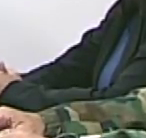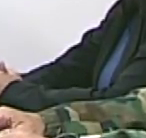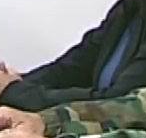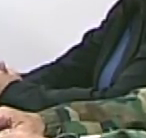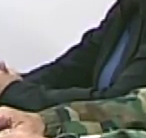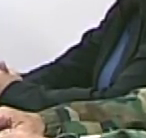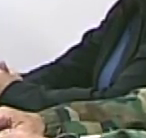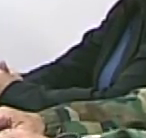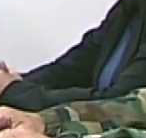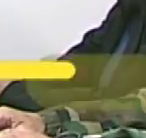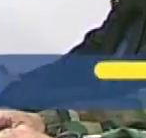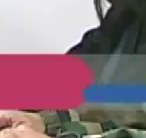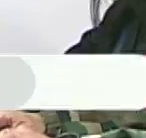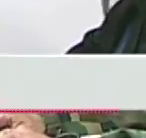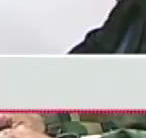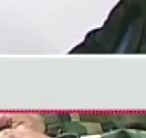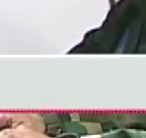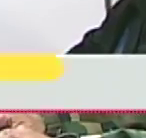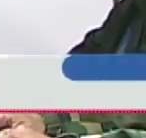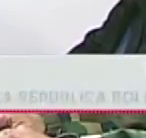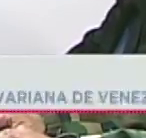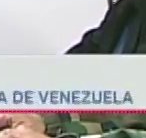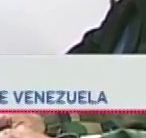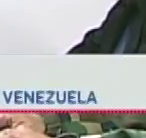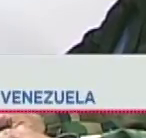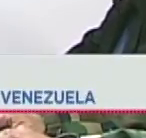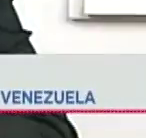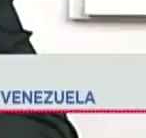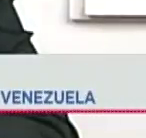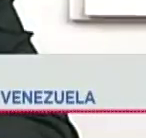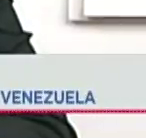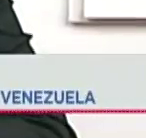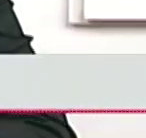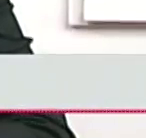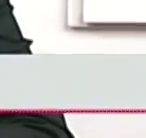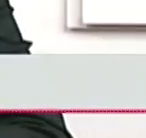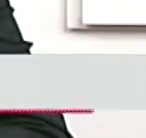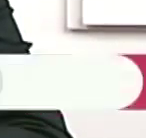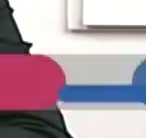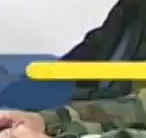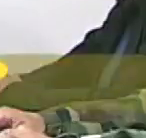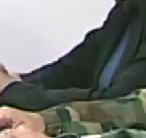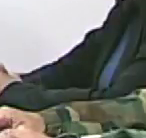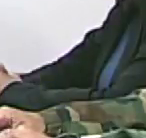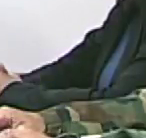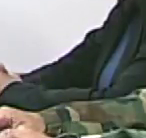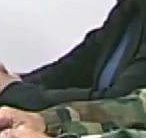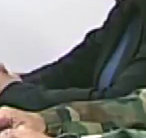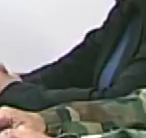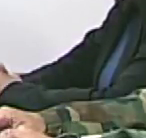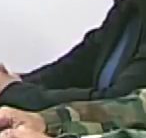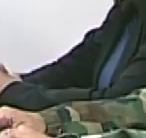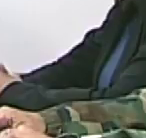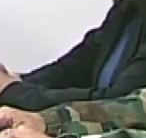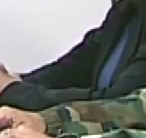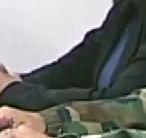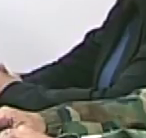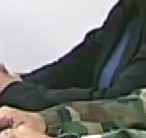mañana, saludo a la presidenta de la Asamblea Nacional Constituyente que ha estado al frente como órgano